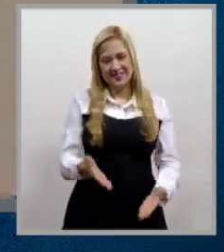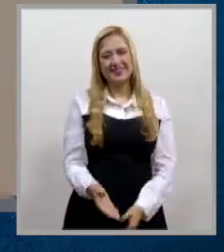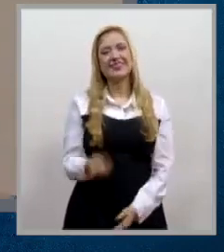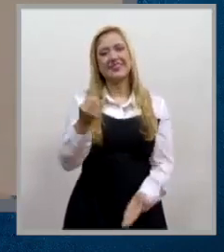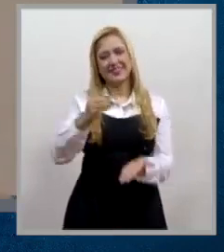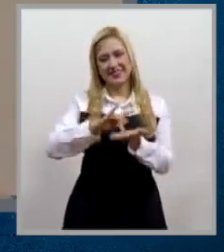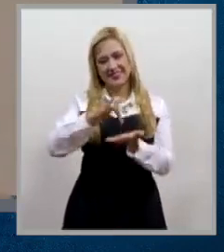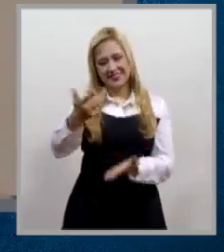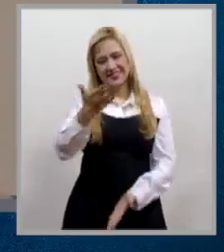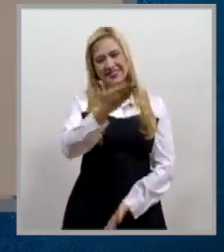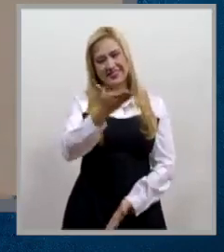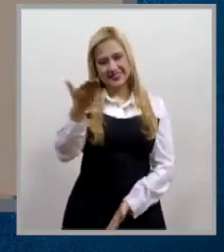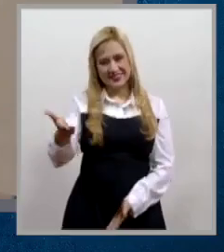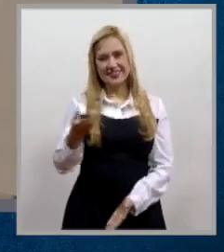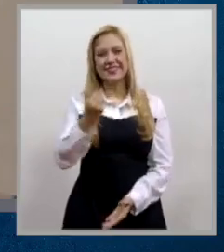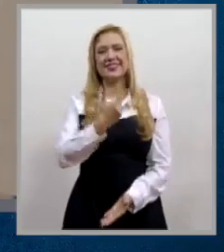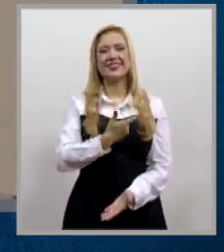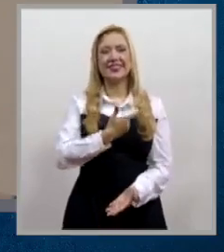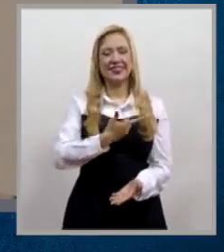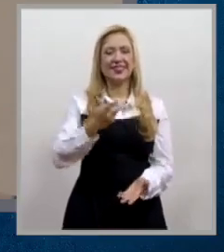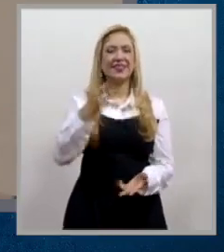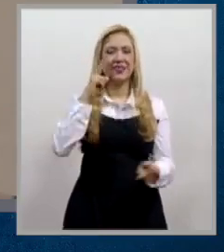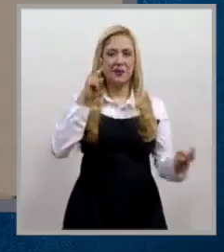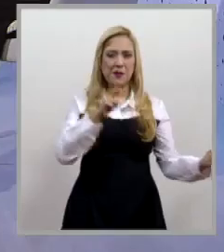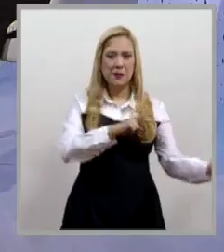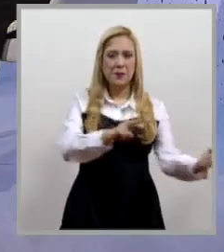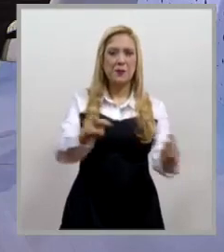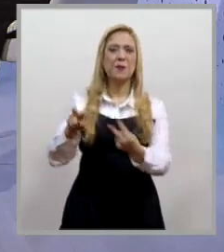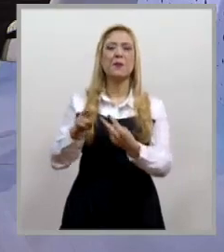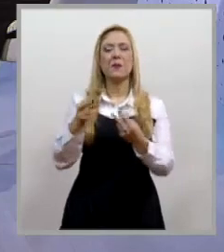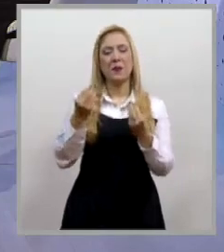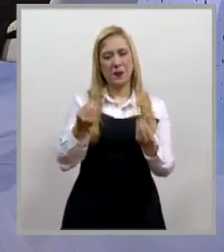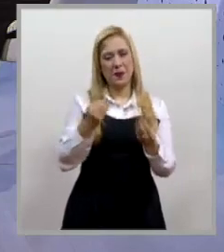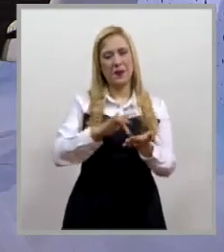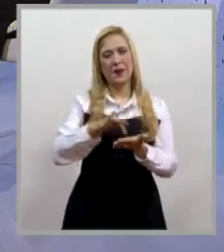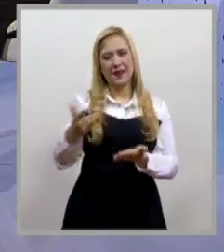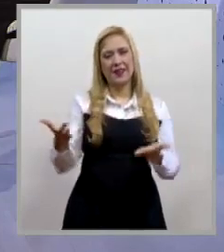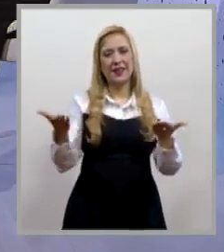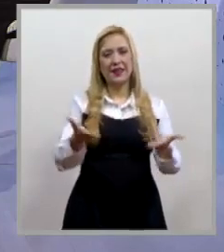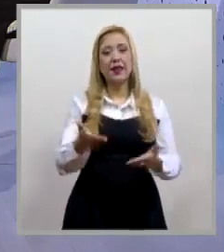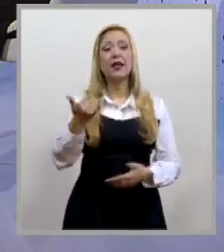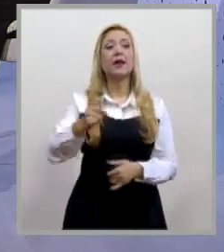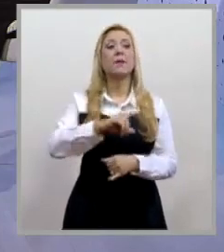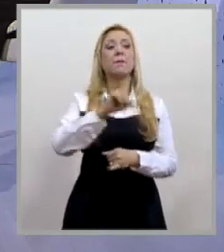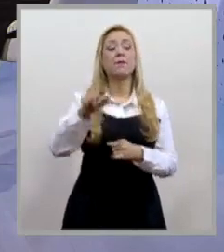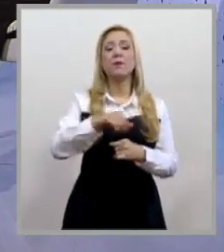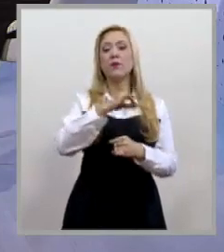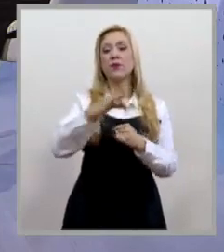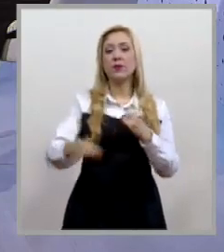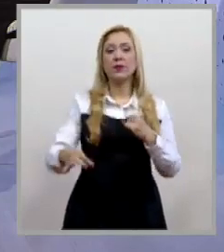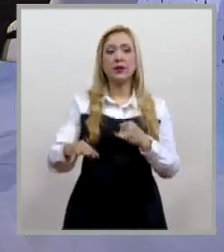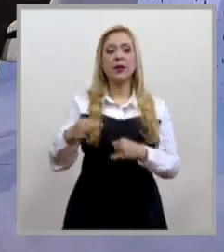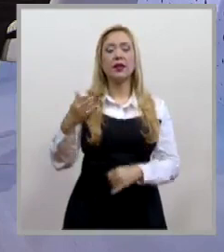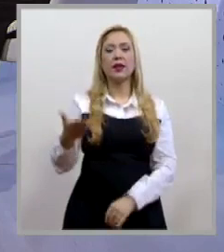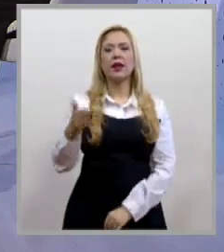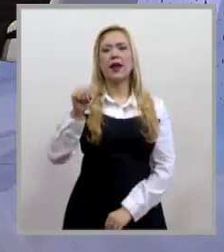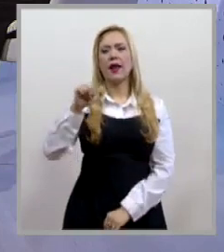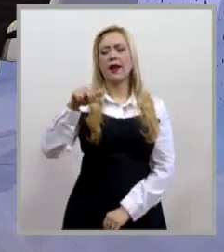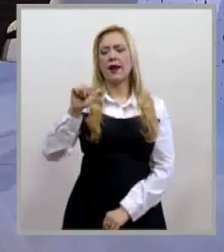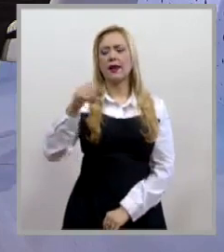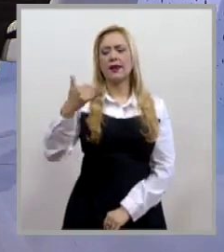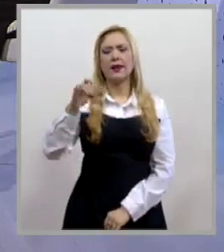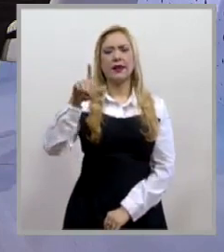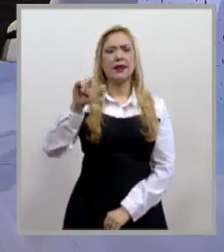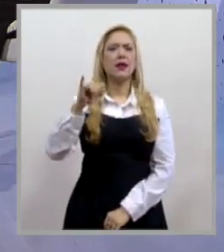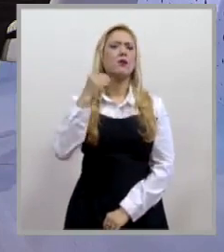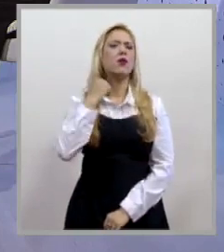Muchas gracias. Un gusto compartir con todas ustedes. Igualmente, gracias. Y finalmente presento a Ana Yeli Pérez Garrido, abogada del